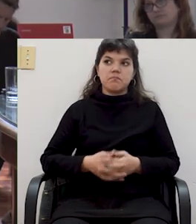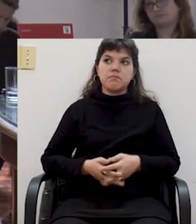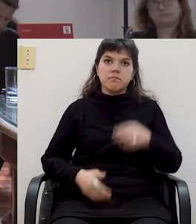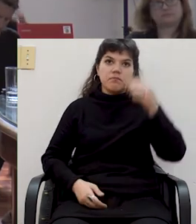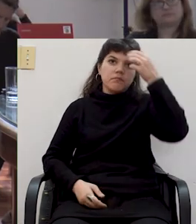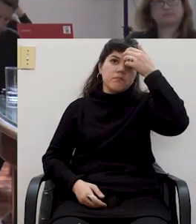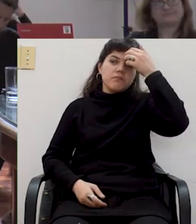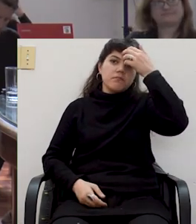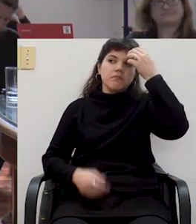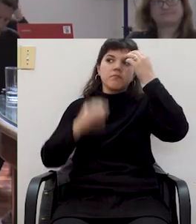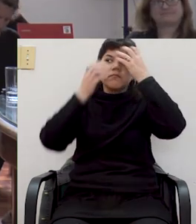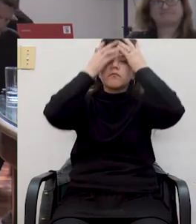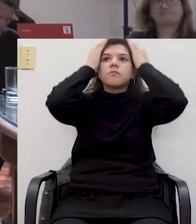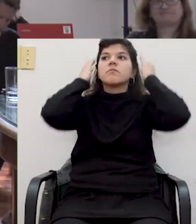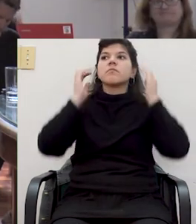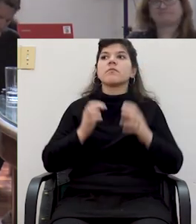Entonces,